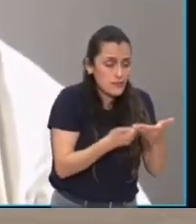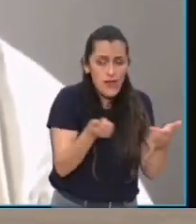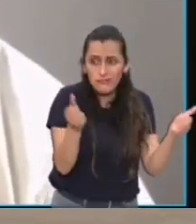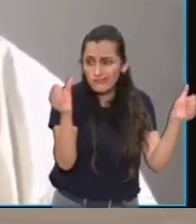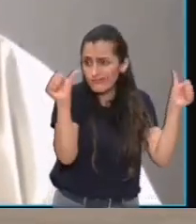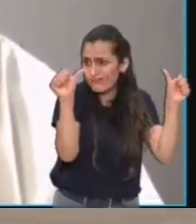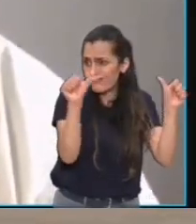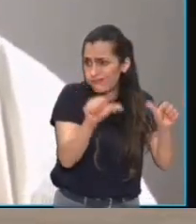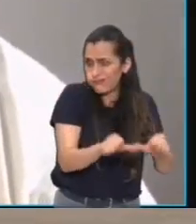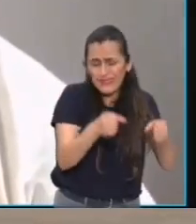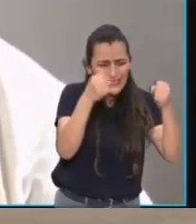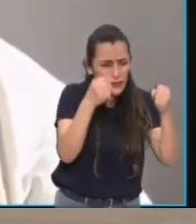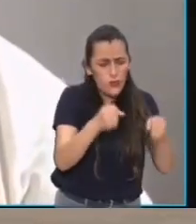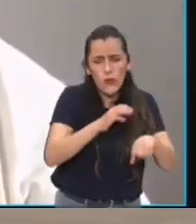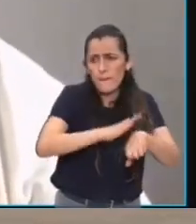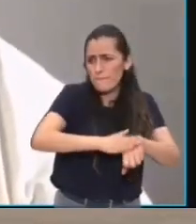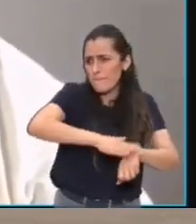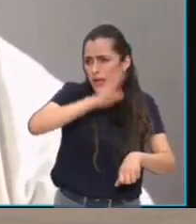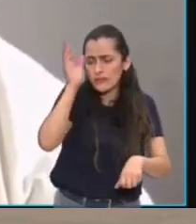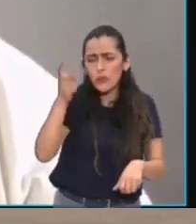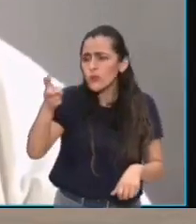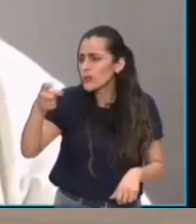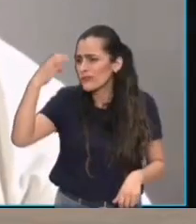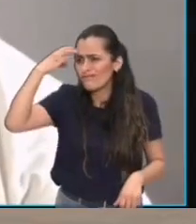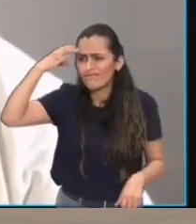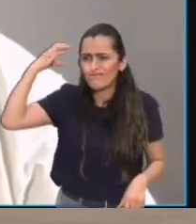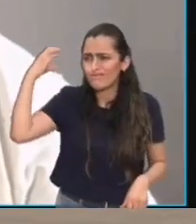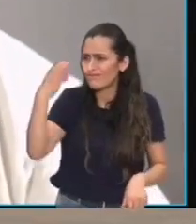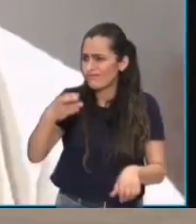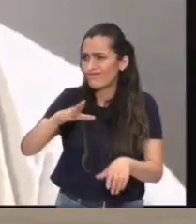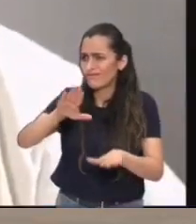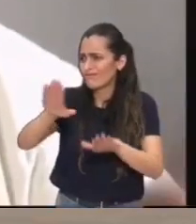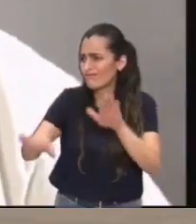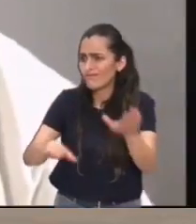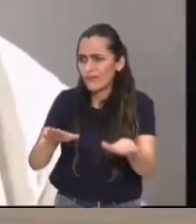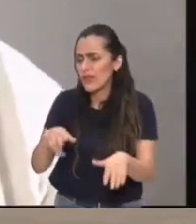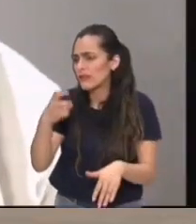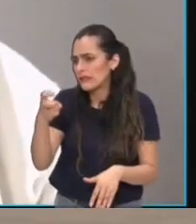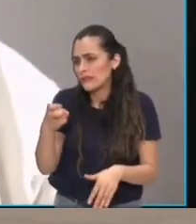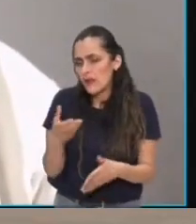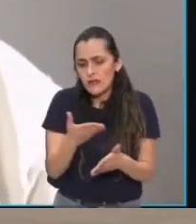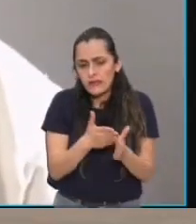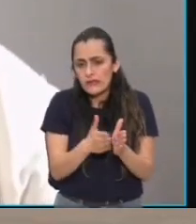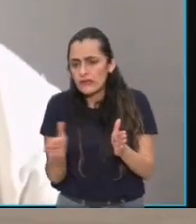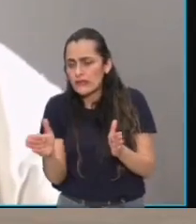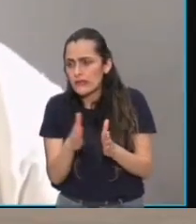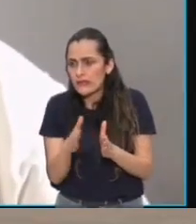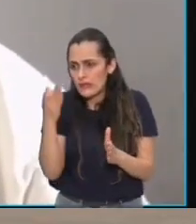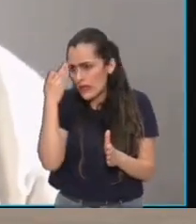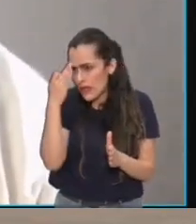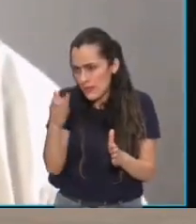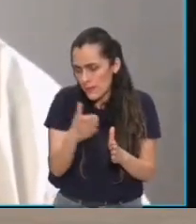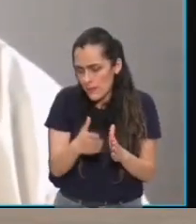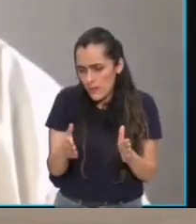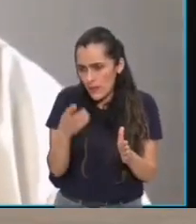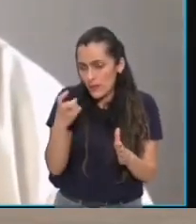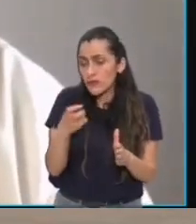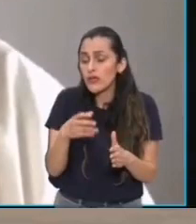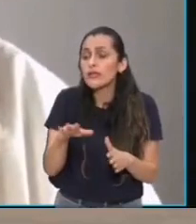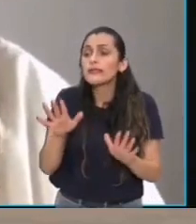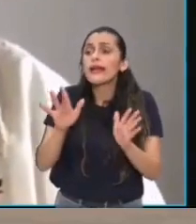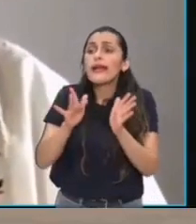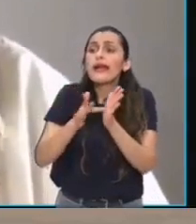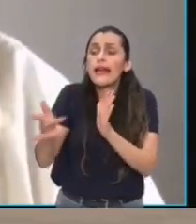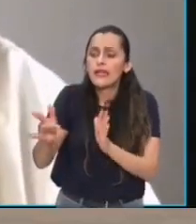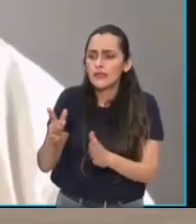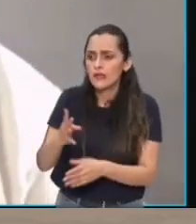que ustedes hicieron, criminales, totalmente criminales, por esta, en esta pandemia, de no ser por esta cuarta